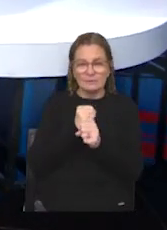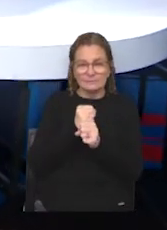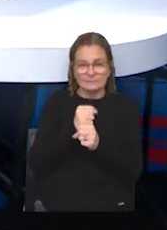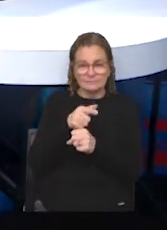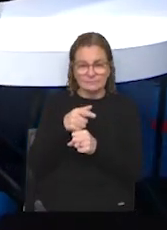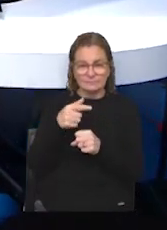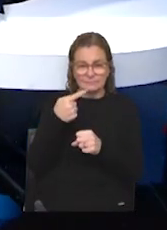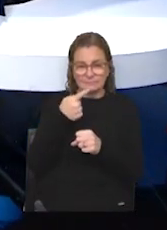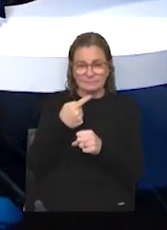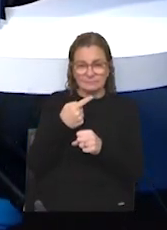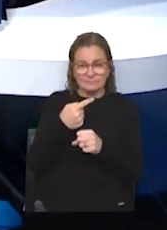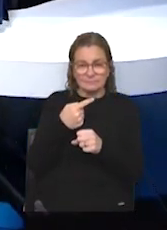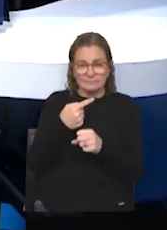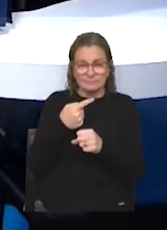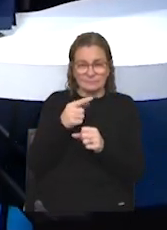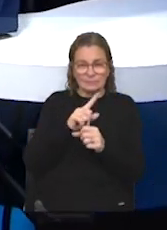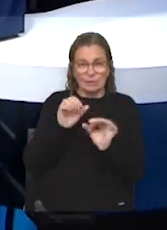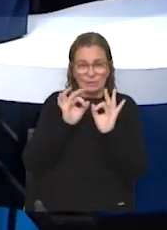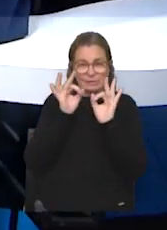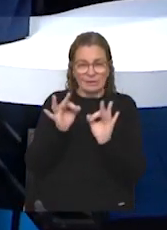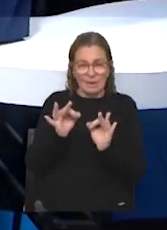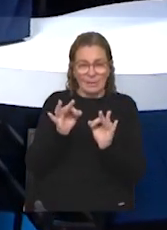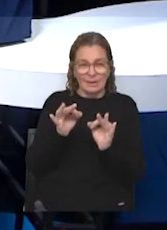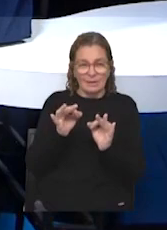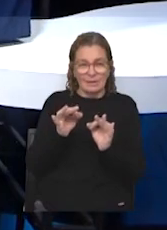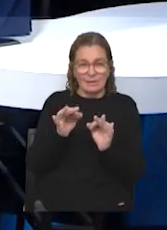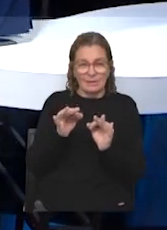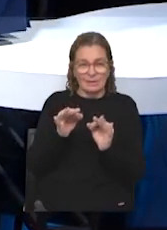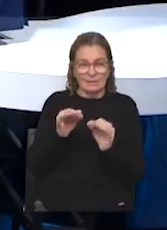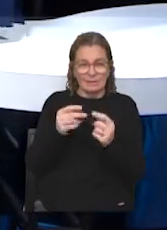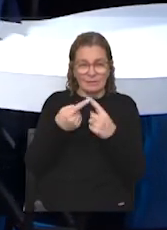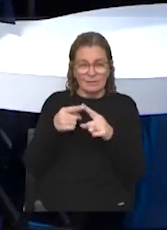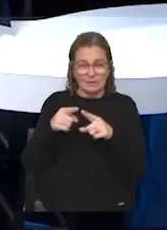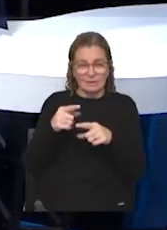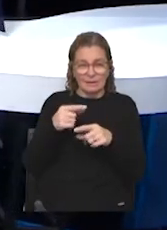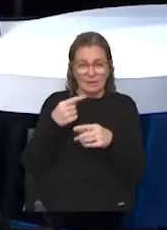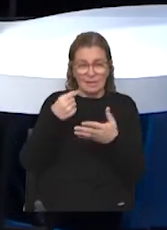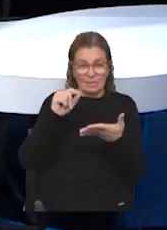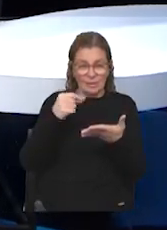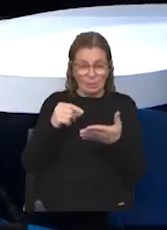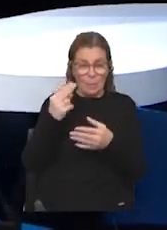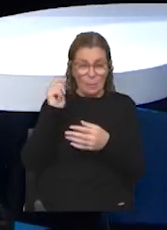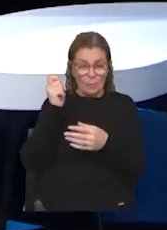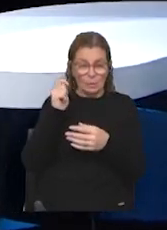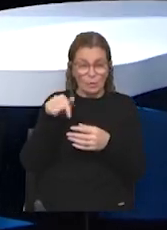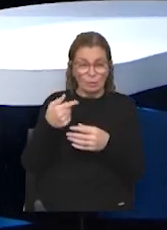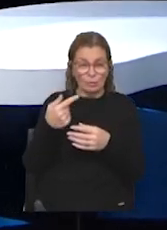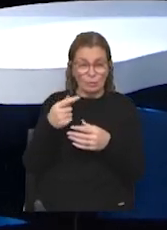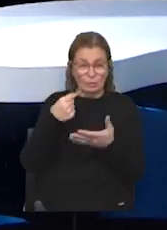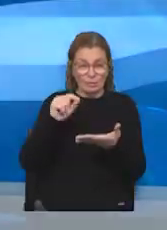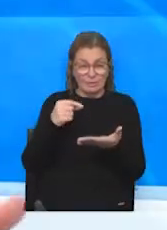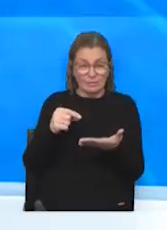ustedes en su momento habían dicho que no llegaban a tiempo para vindar tod había una serie de datos que eran públicos no había problema eh había otra parte de datos